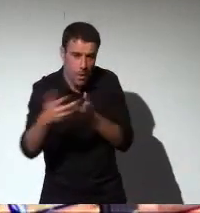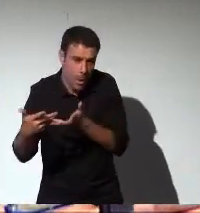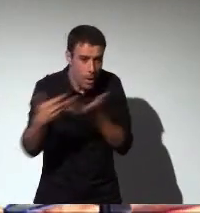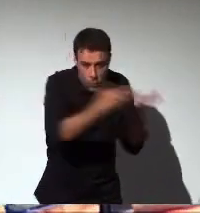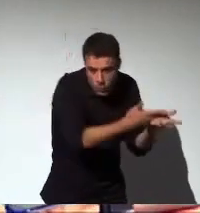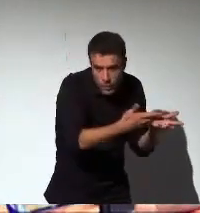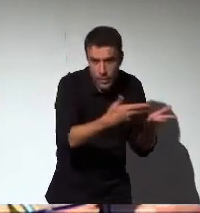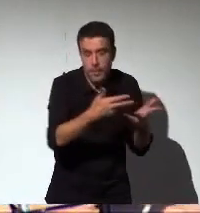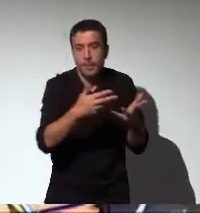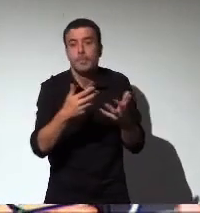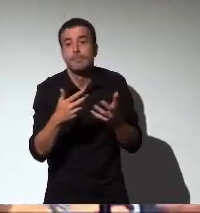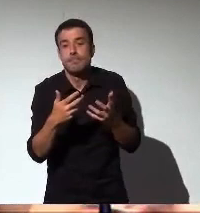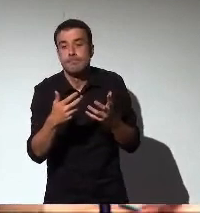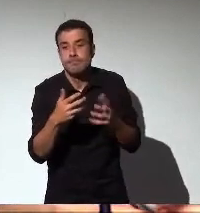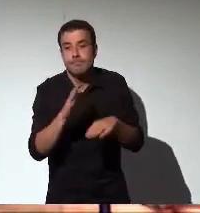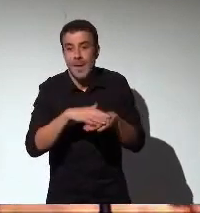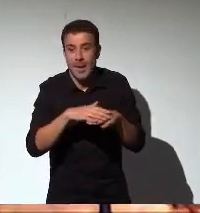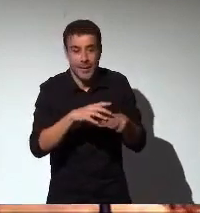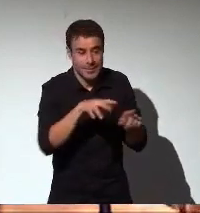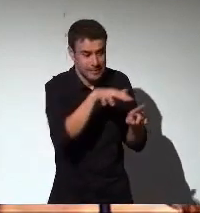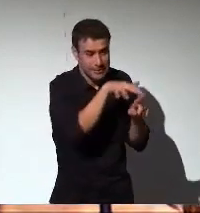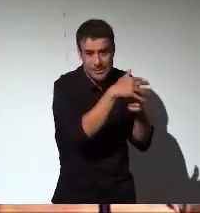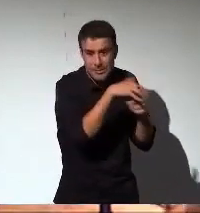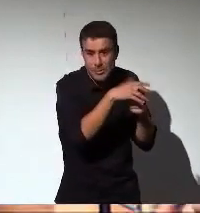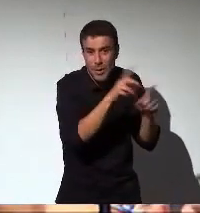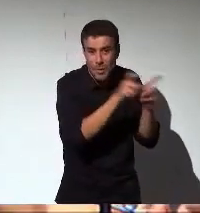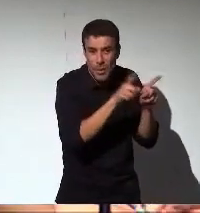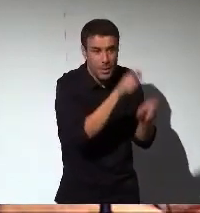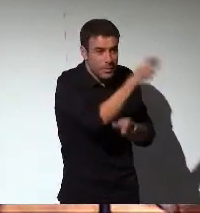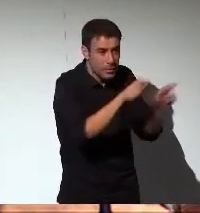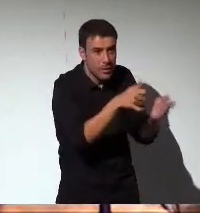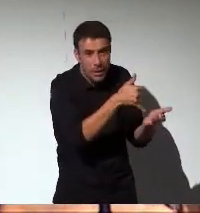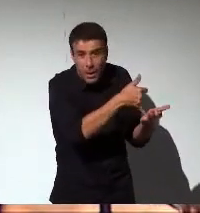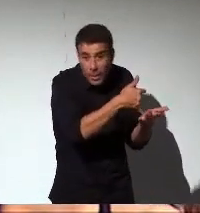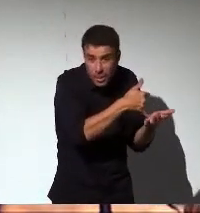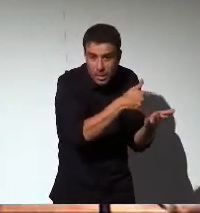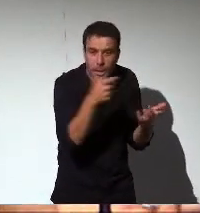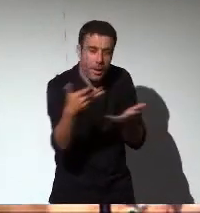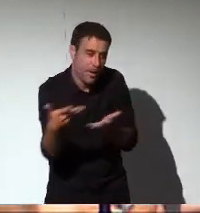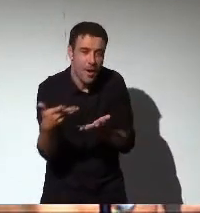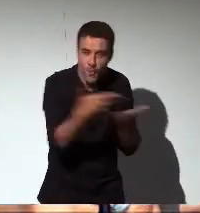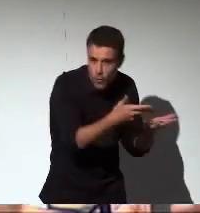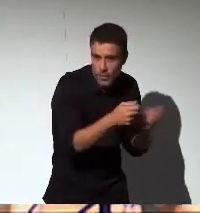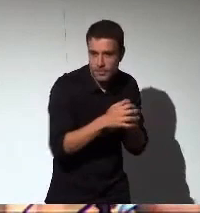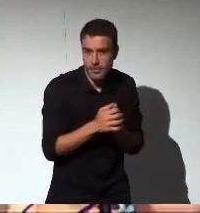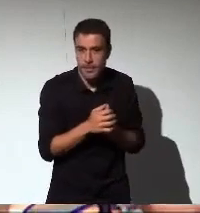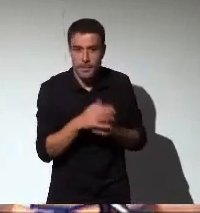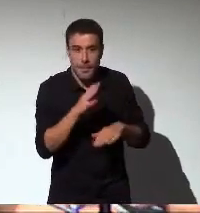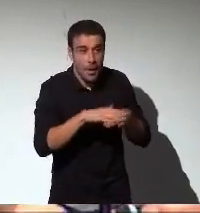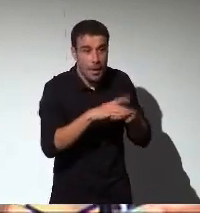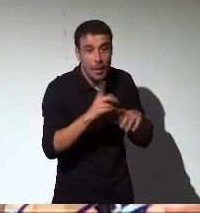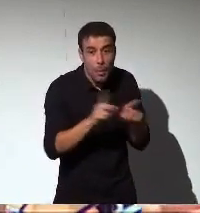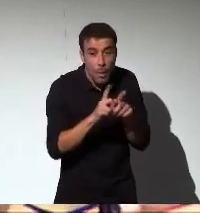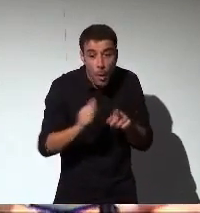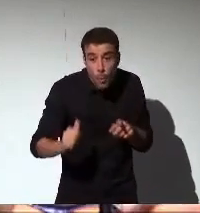para tapar situaciones de vulnerabilidad, para generar